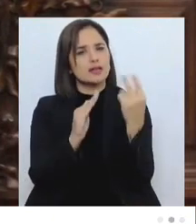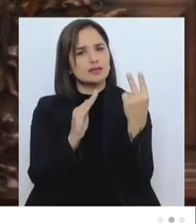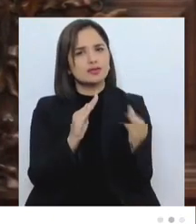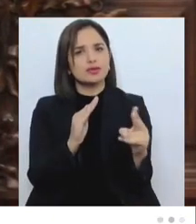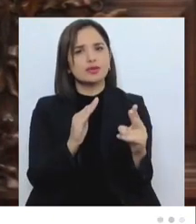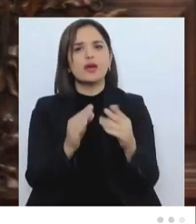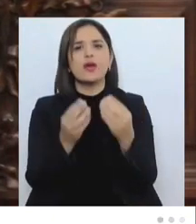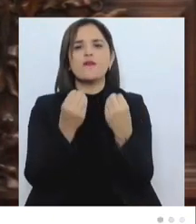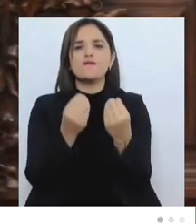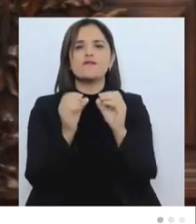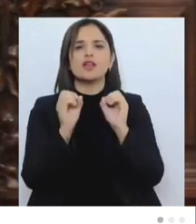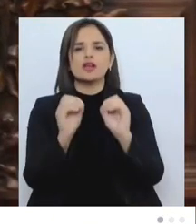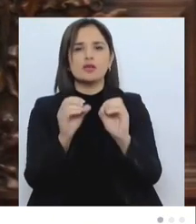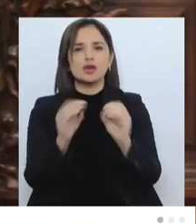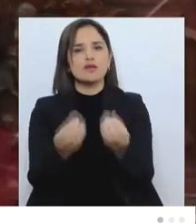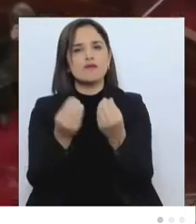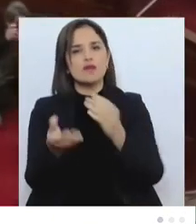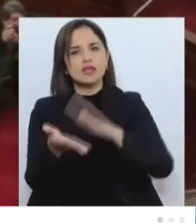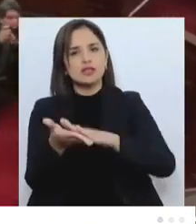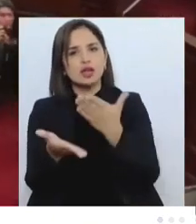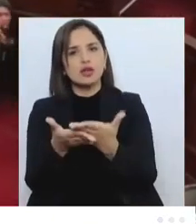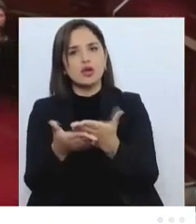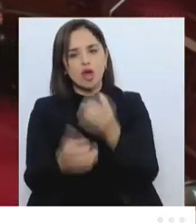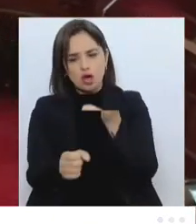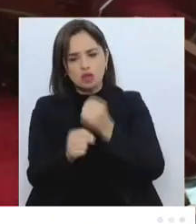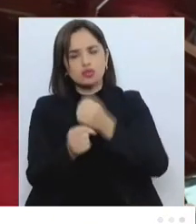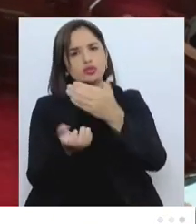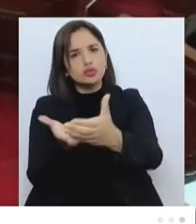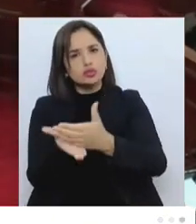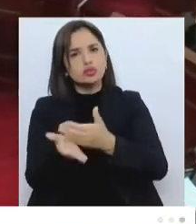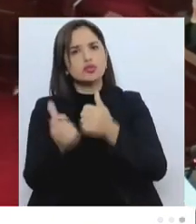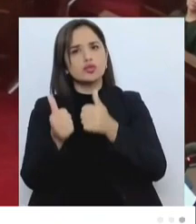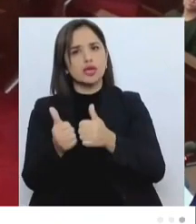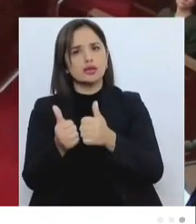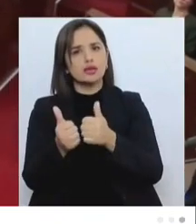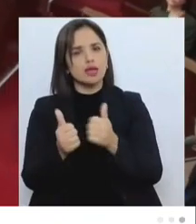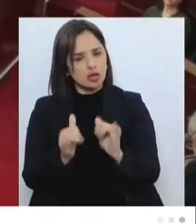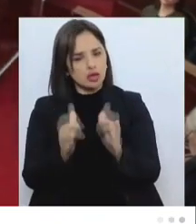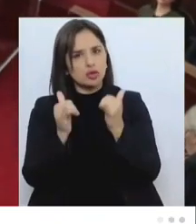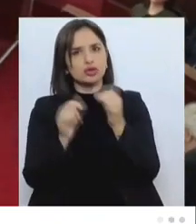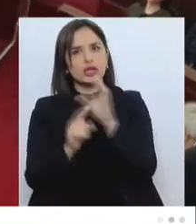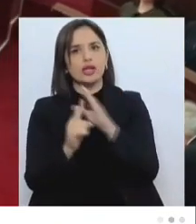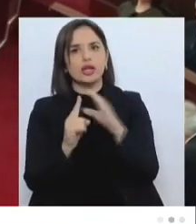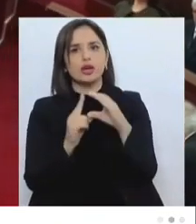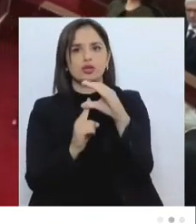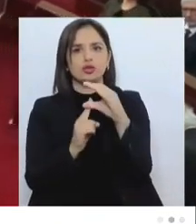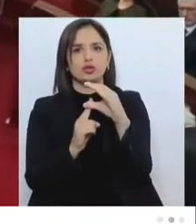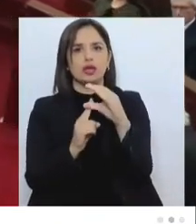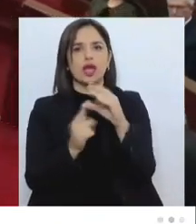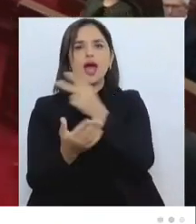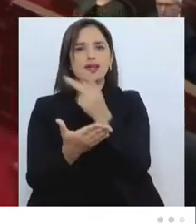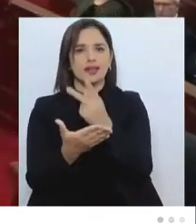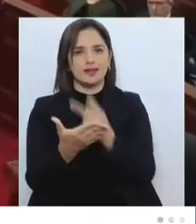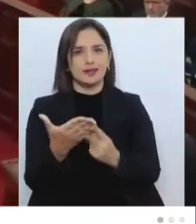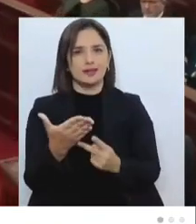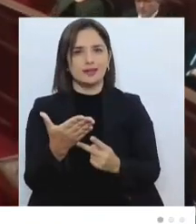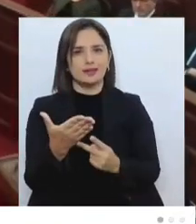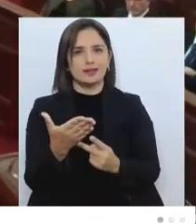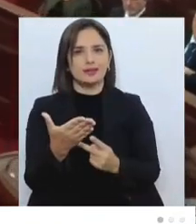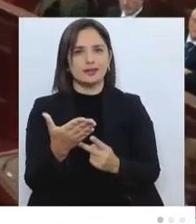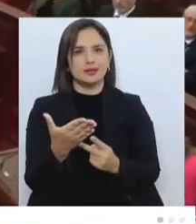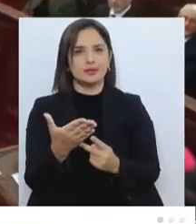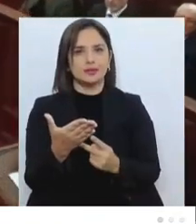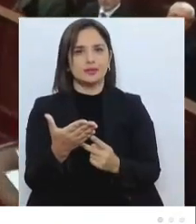buena salud, a un trabajo bien remunerado, a goce de la cultura y de las artes, a jubilarse